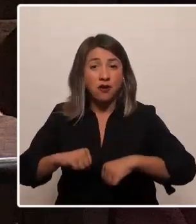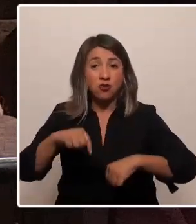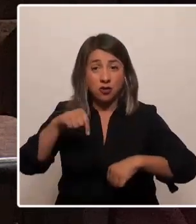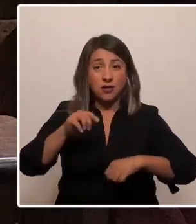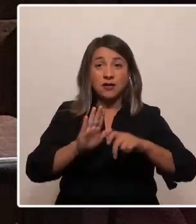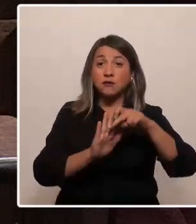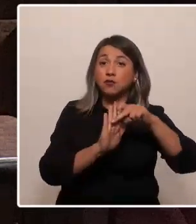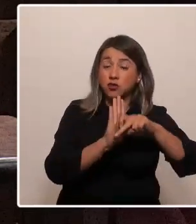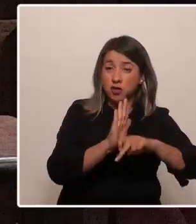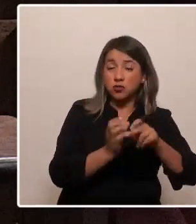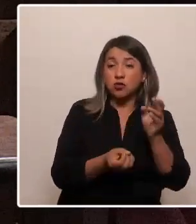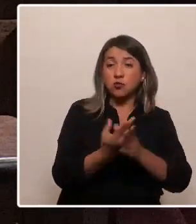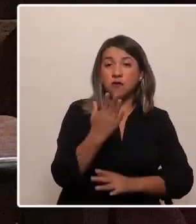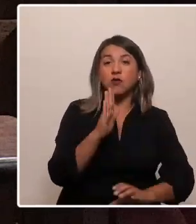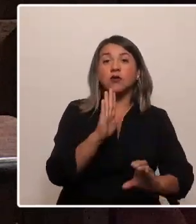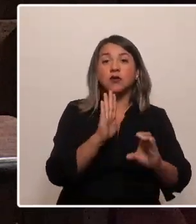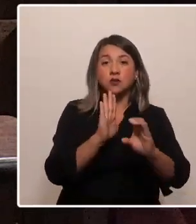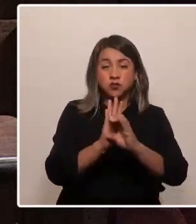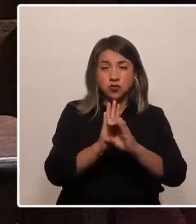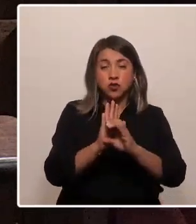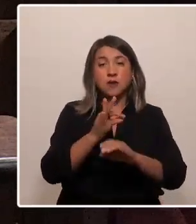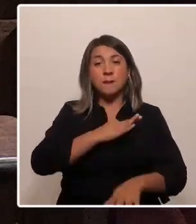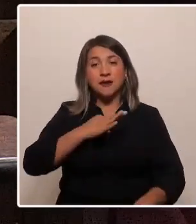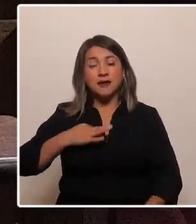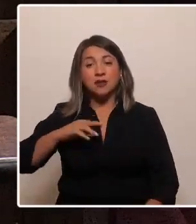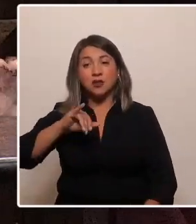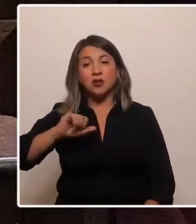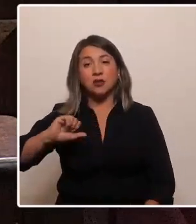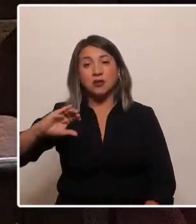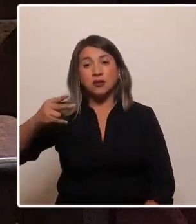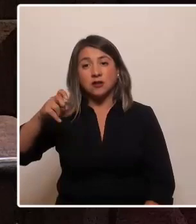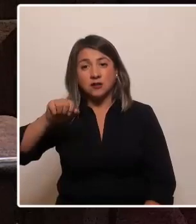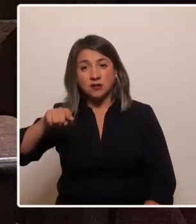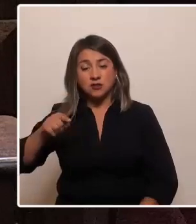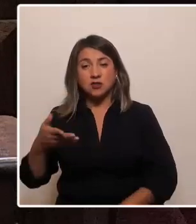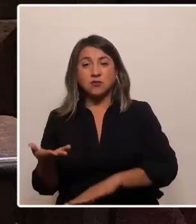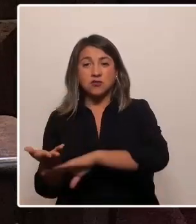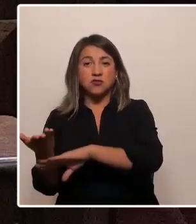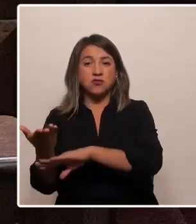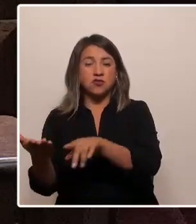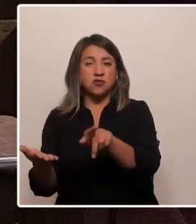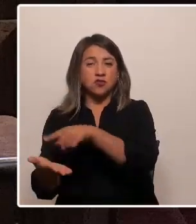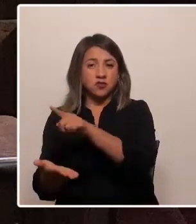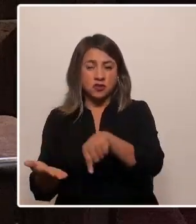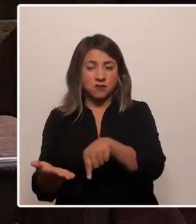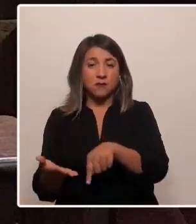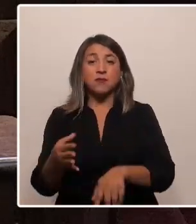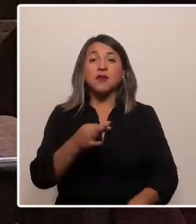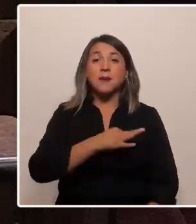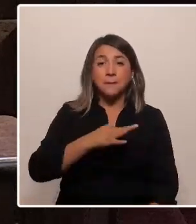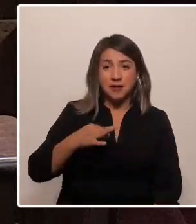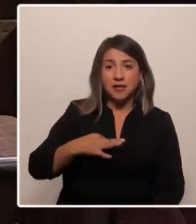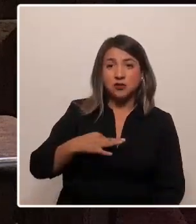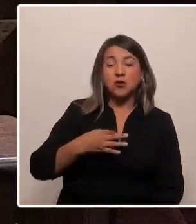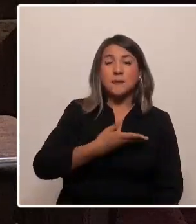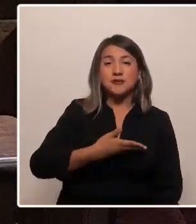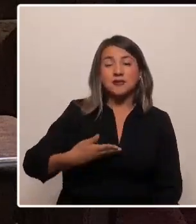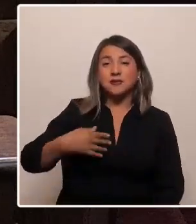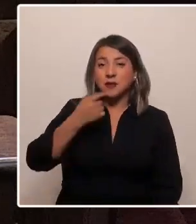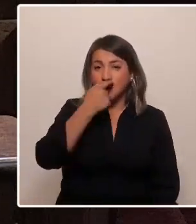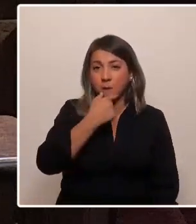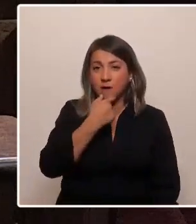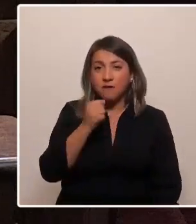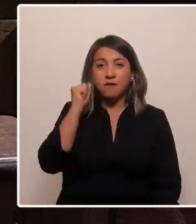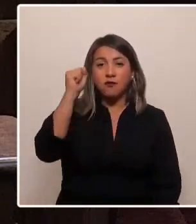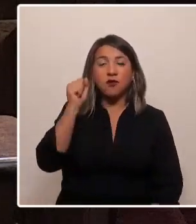proyecto de nueva Constitución, lo que el ministro Jackson ha presentado es letra muerta. El ministro y el presidente Boric tienen que